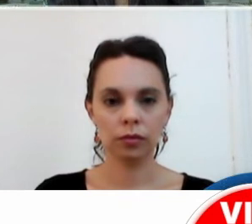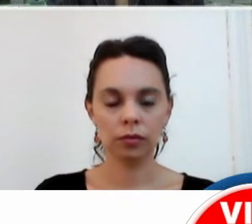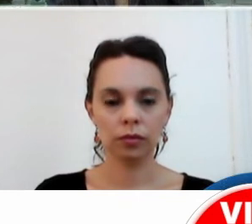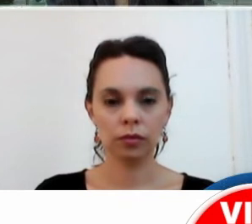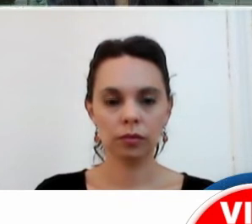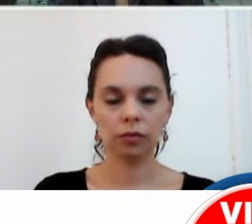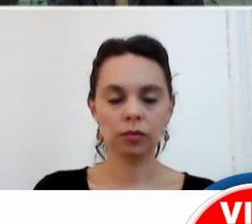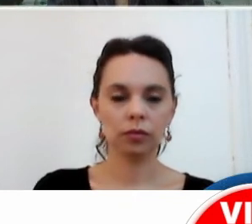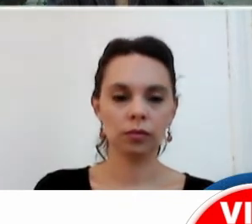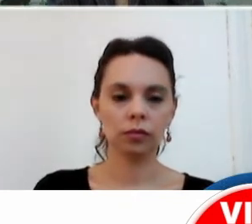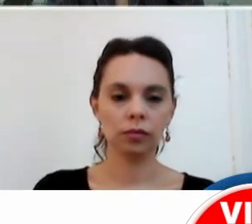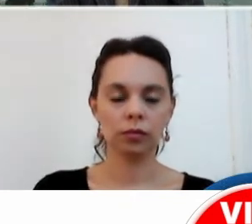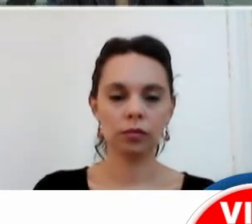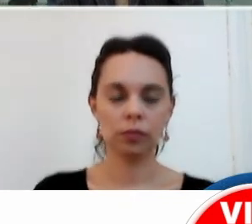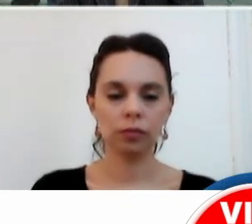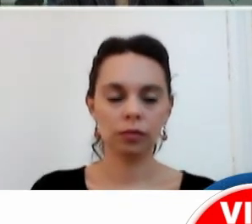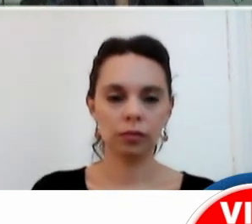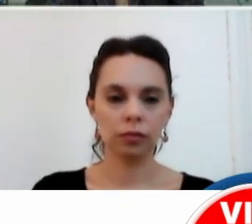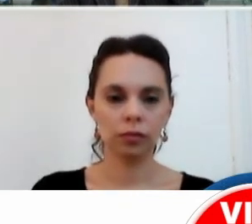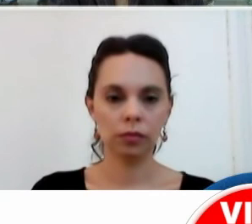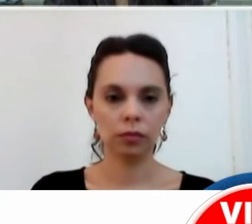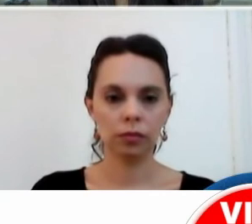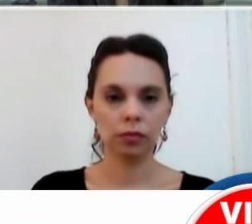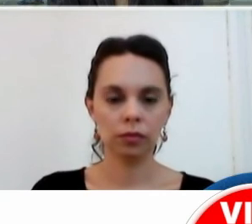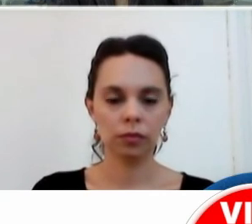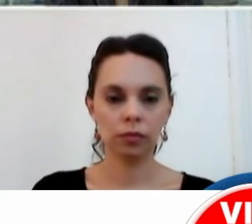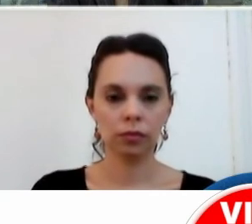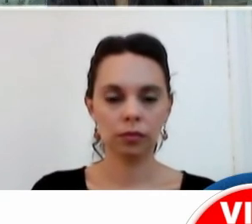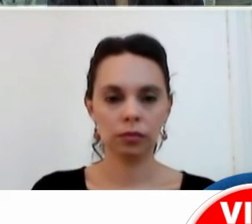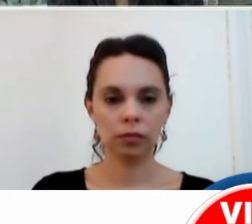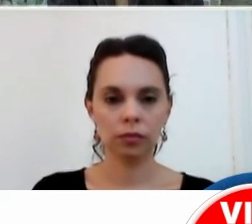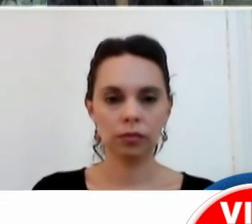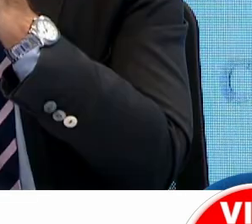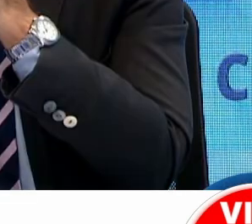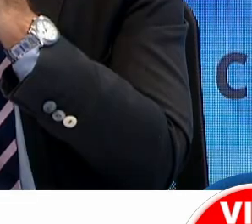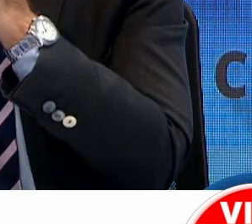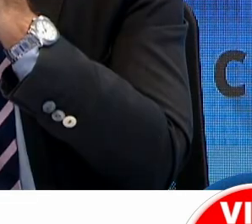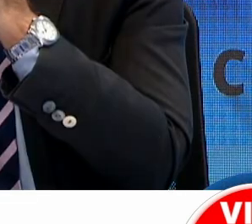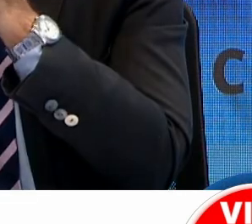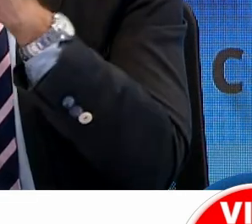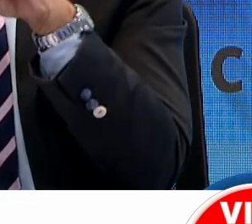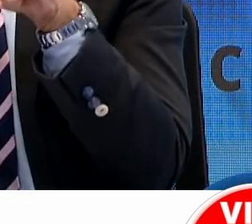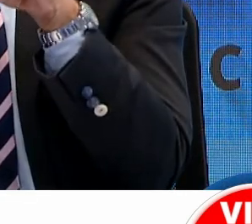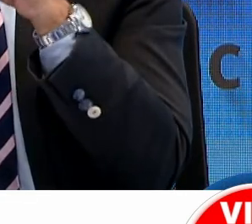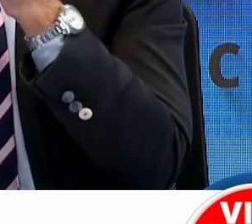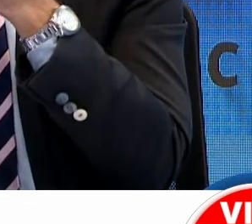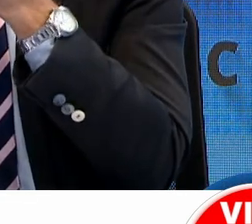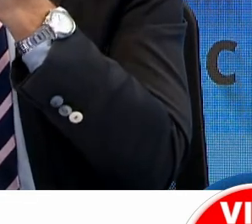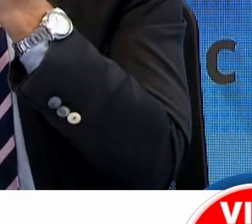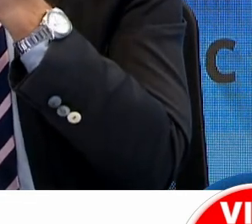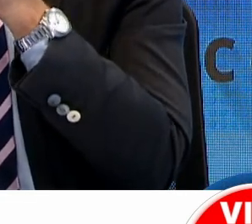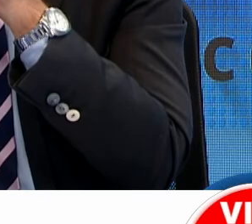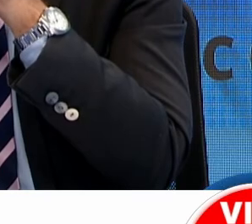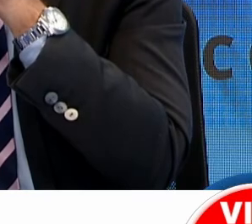vista, y si la Argentina continúa con estas políticas de inclusión, con estas políticas